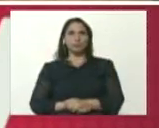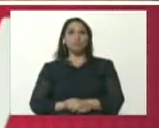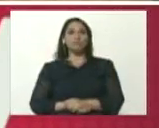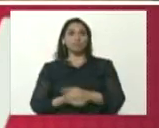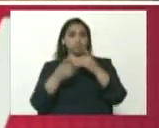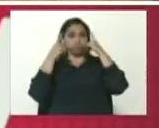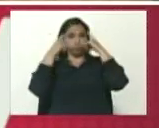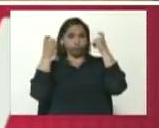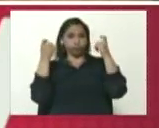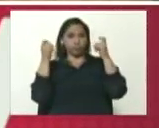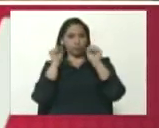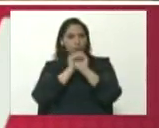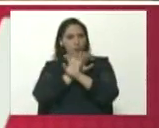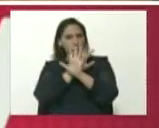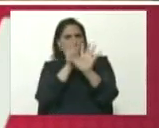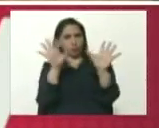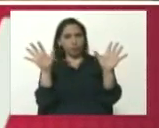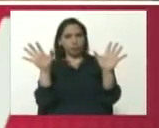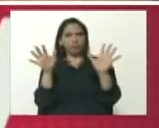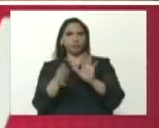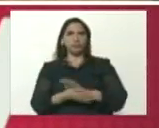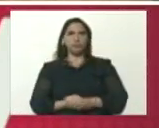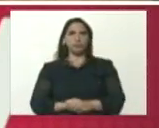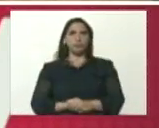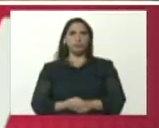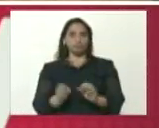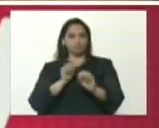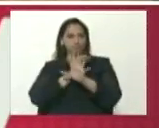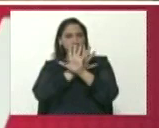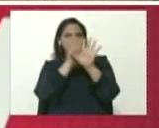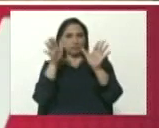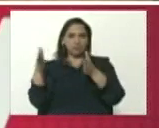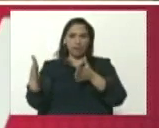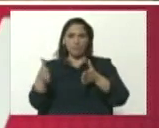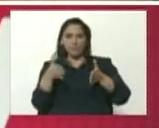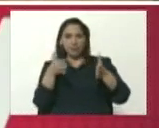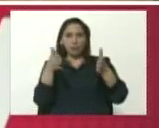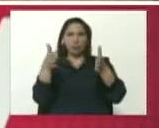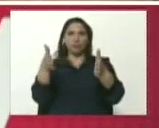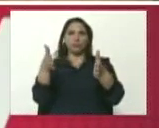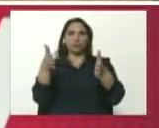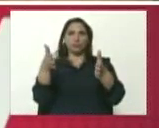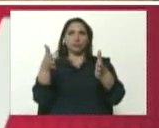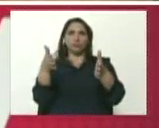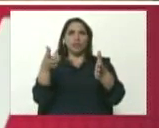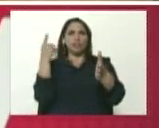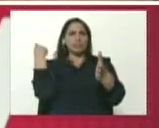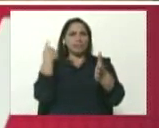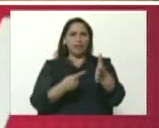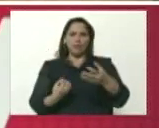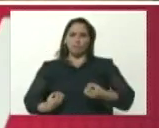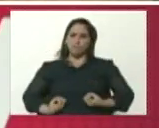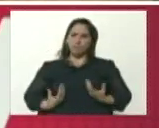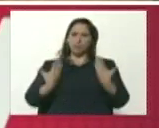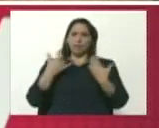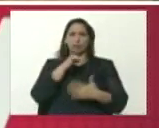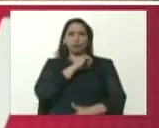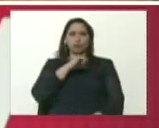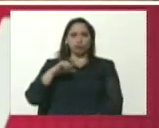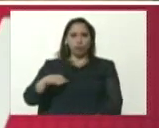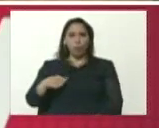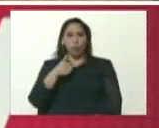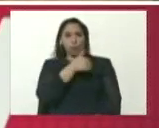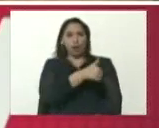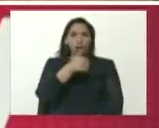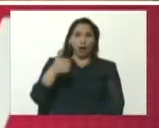inteligencia, claridad. Deben clarificar el camino y deben expresar lo que somos. Y cada